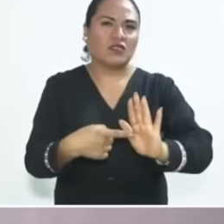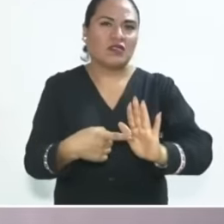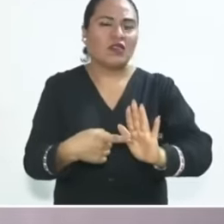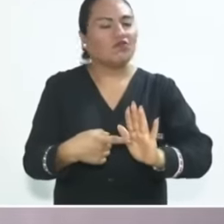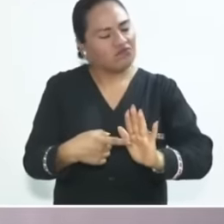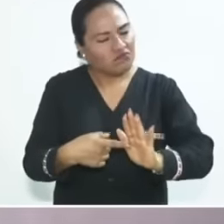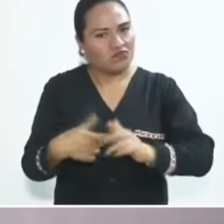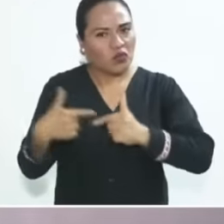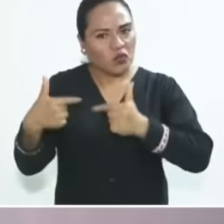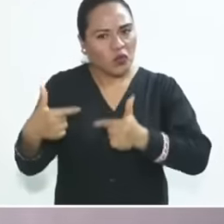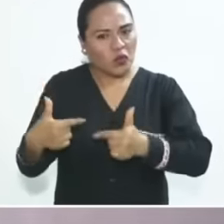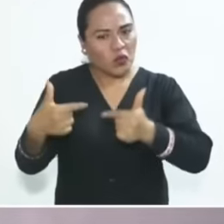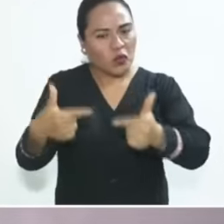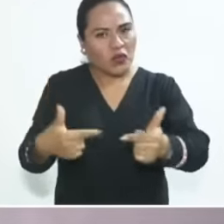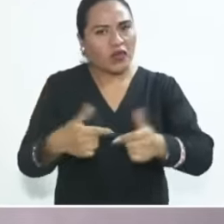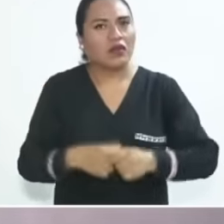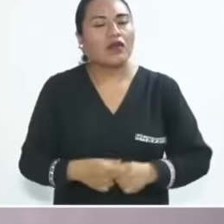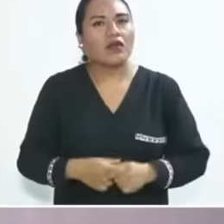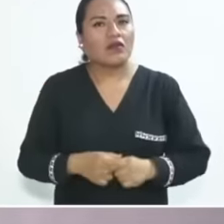solo